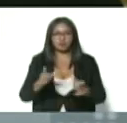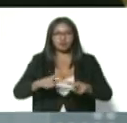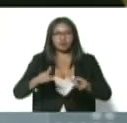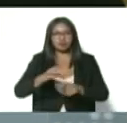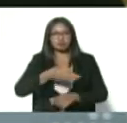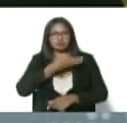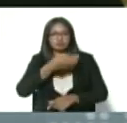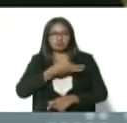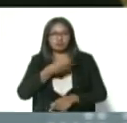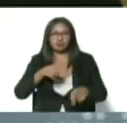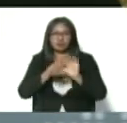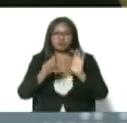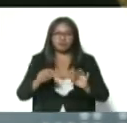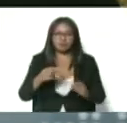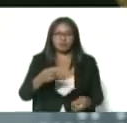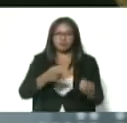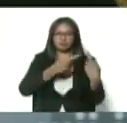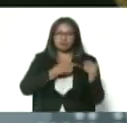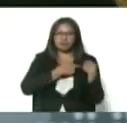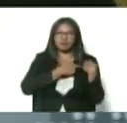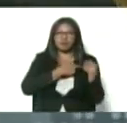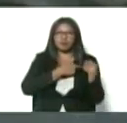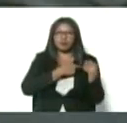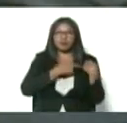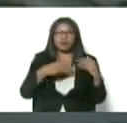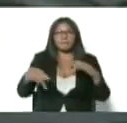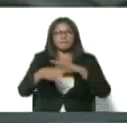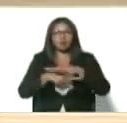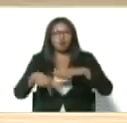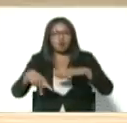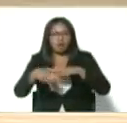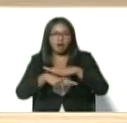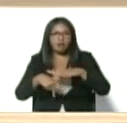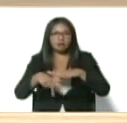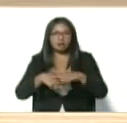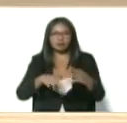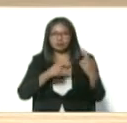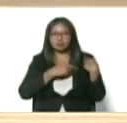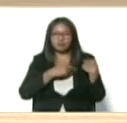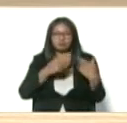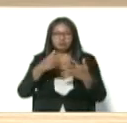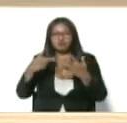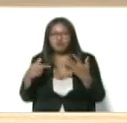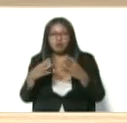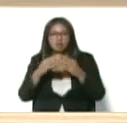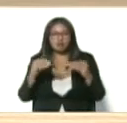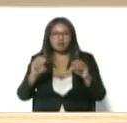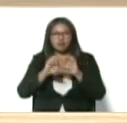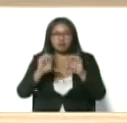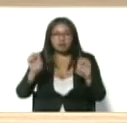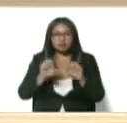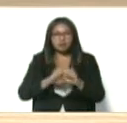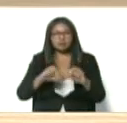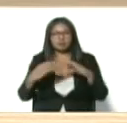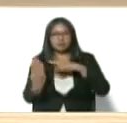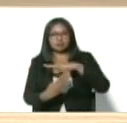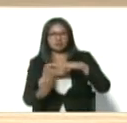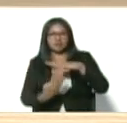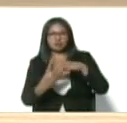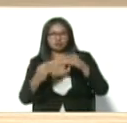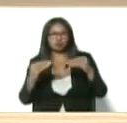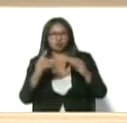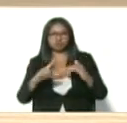tiene a cargo la educación inicial la educación primaria la educación secundaria llamado así de los